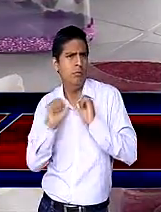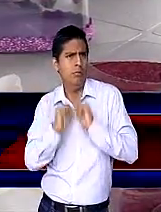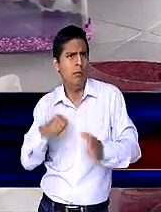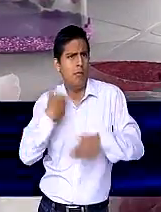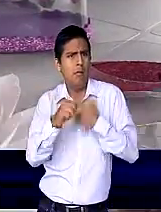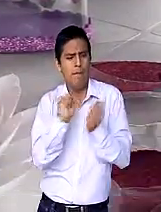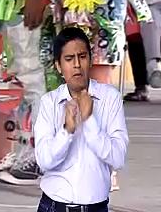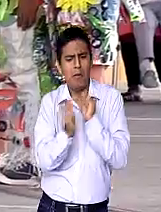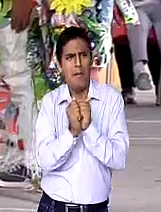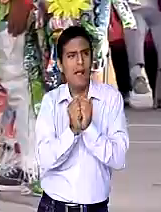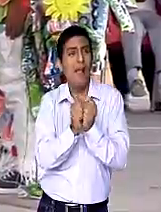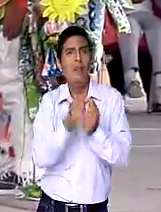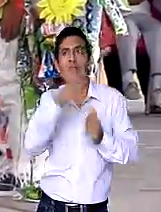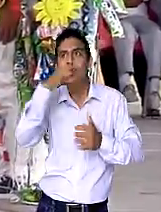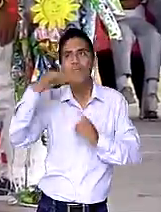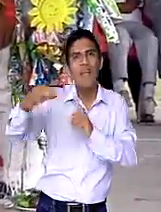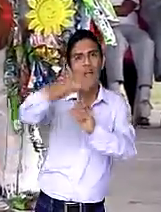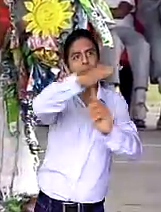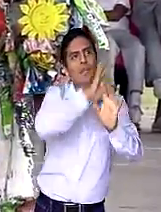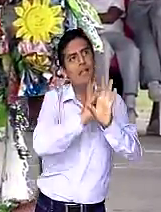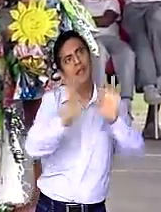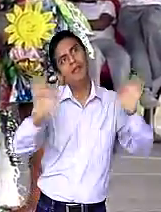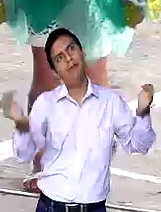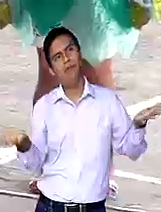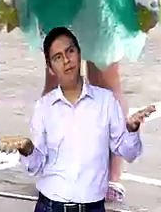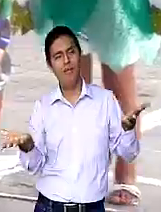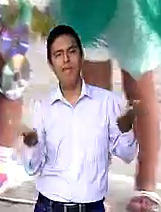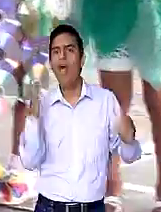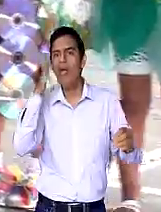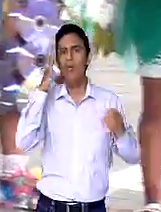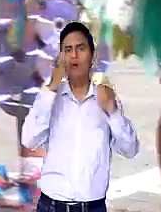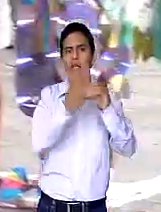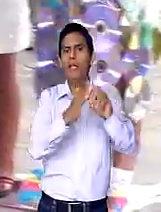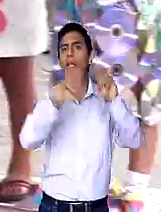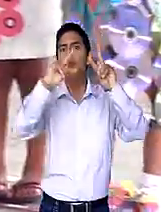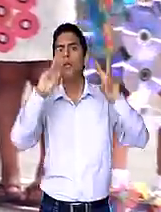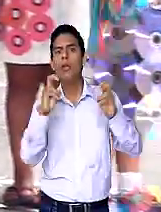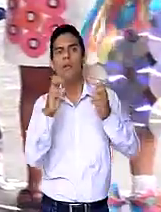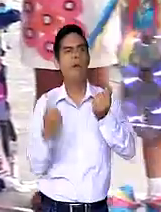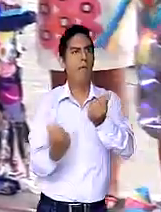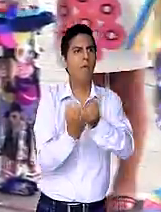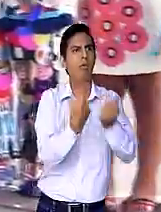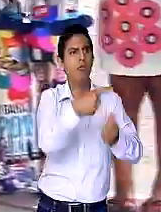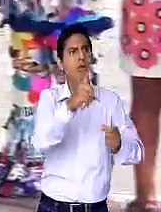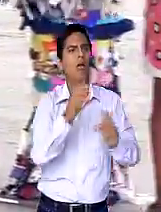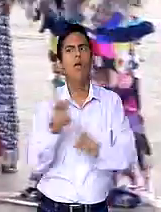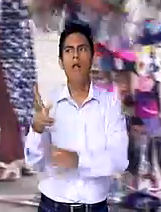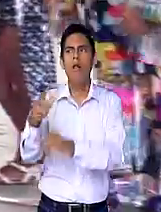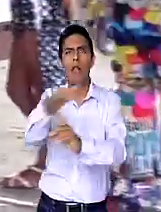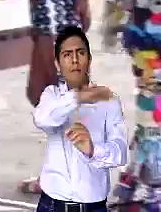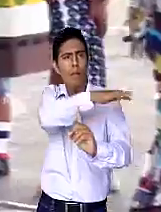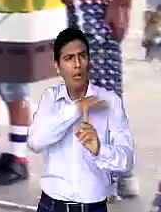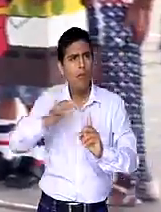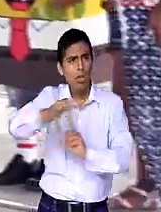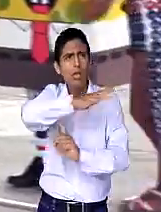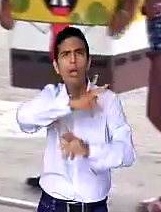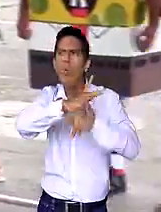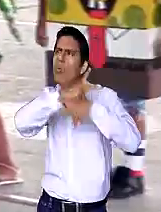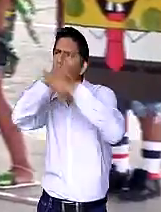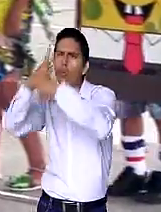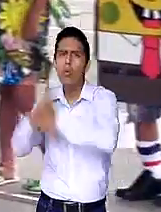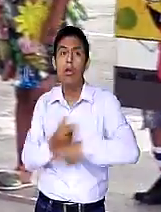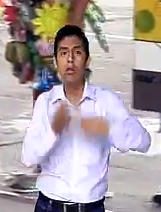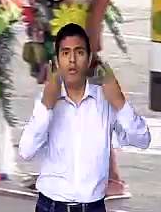de contaminación. El evento se desarrolló con mensajes y temas que hicieron un llamado al cuidado del medio ambiente y una exhibición